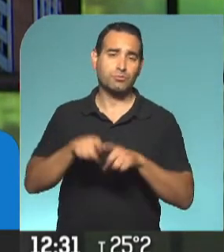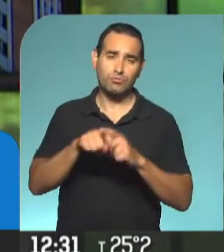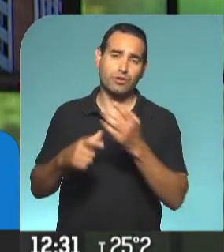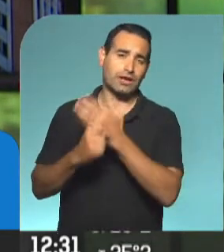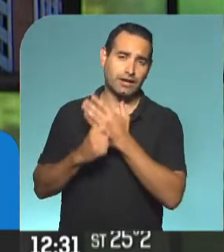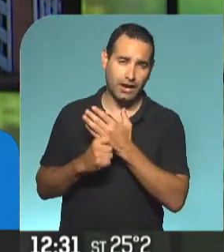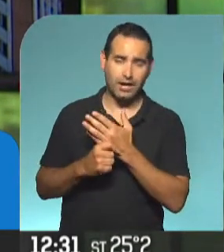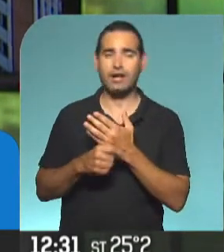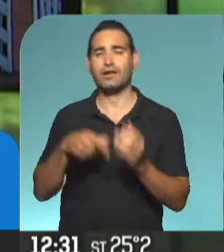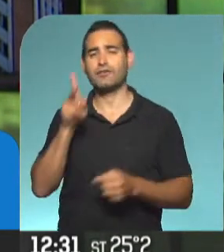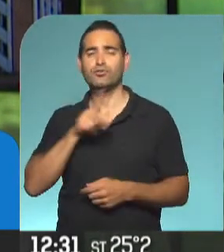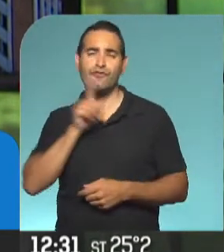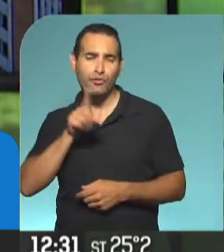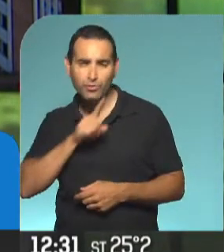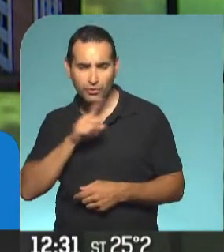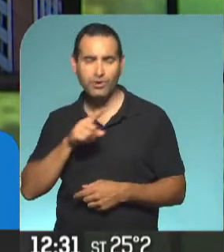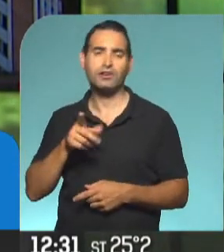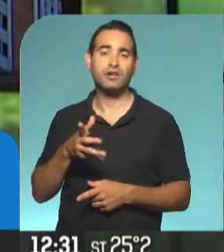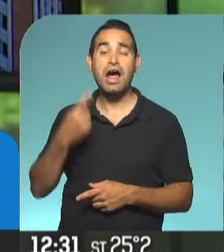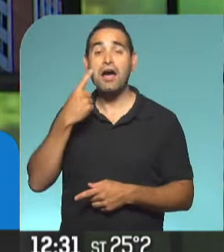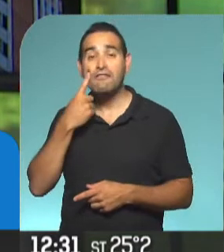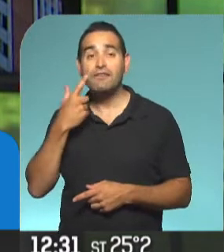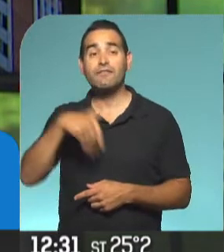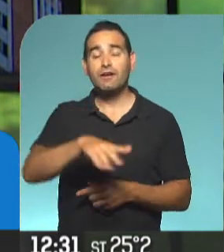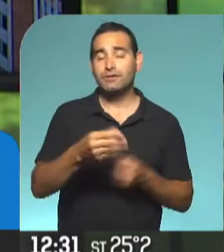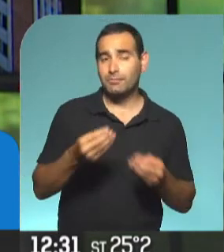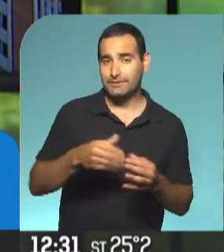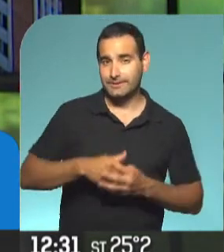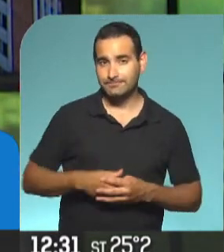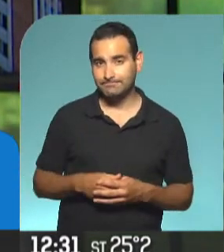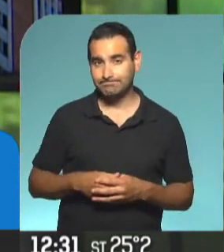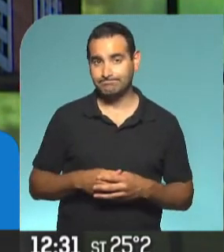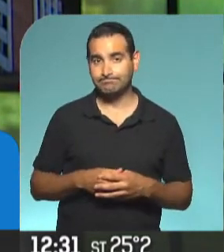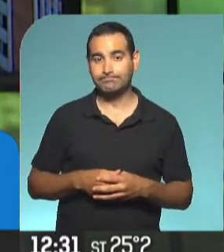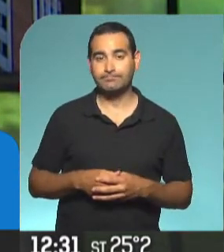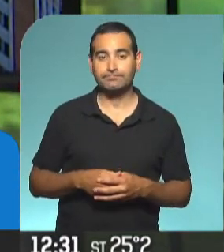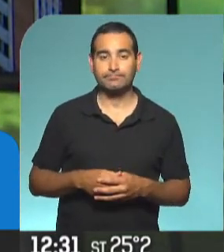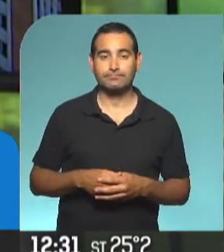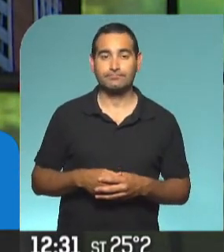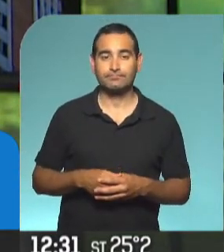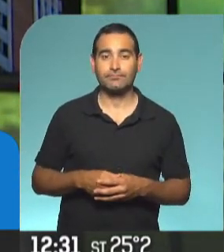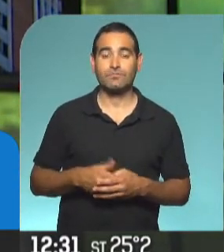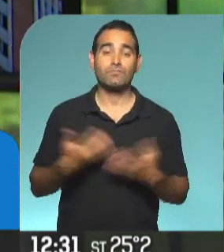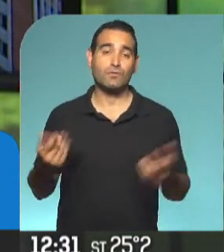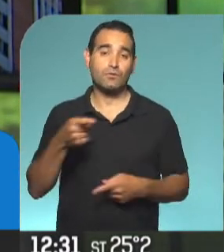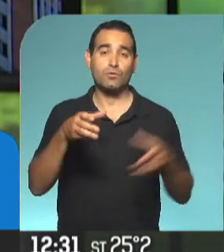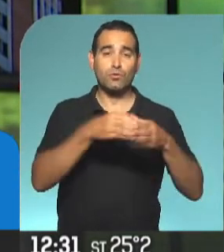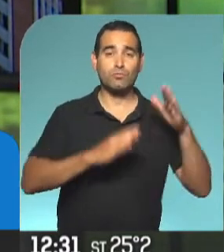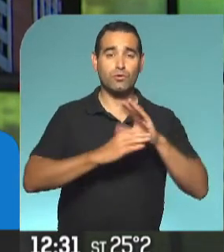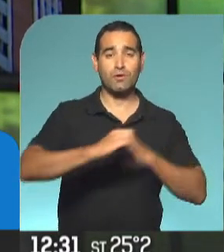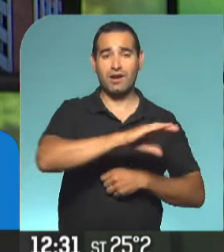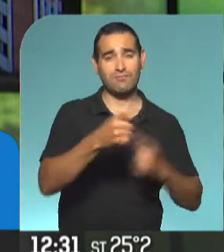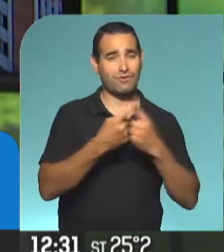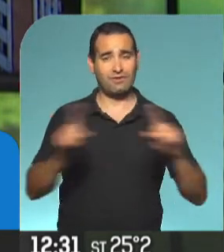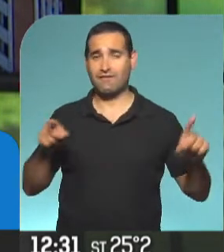ser ahora también con frutas y verduras vamos a ver cómo resulta pero claramente es una instancia absolutamente diferente y se da a